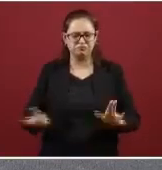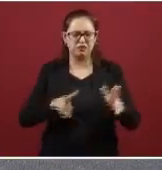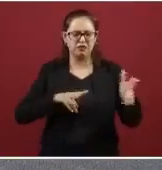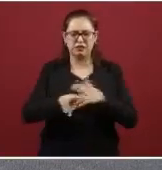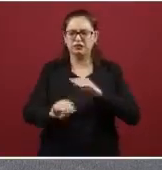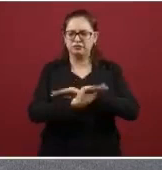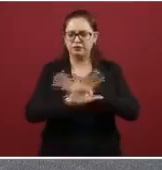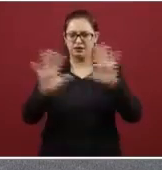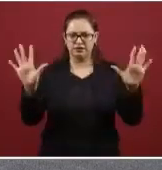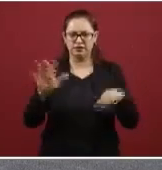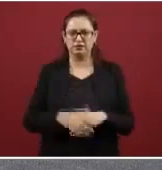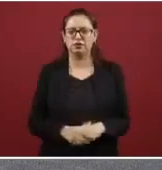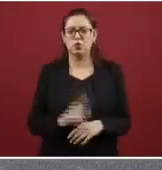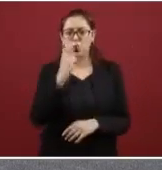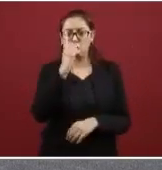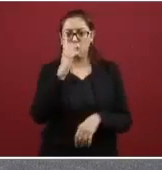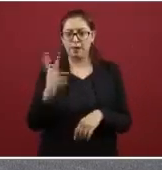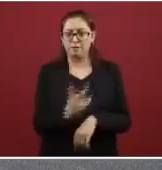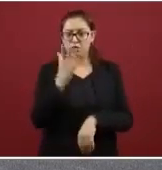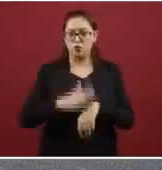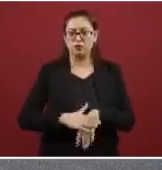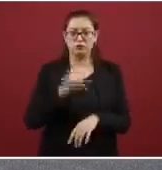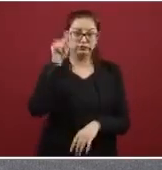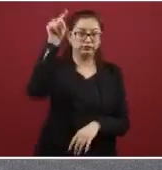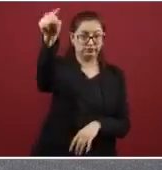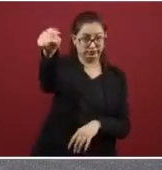completa. Muy bien, una más. A ver.